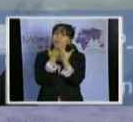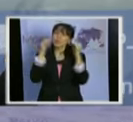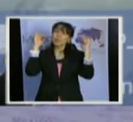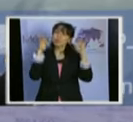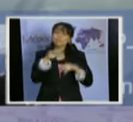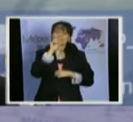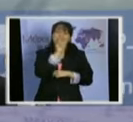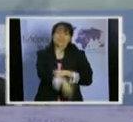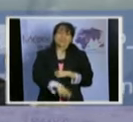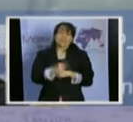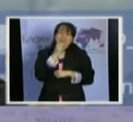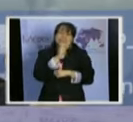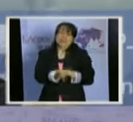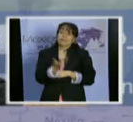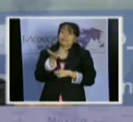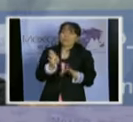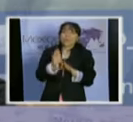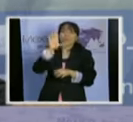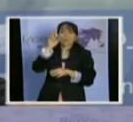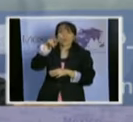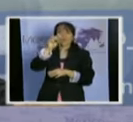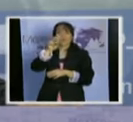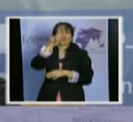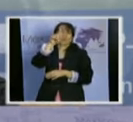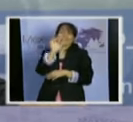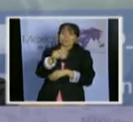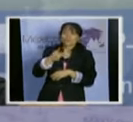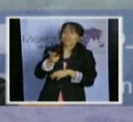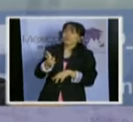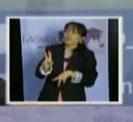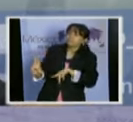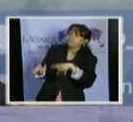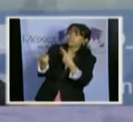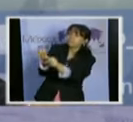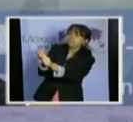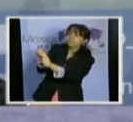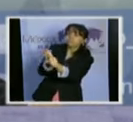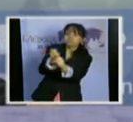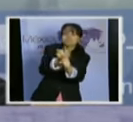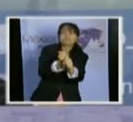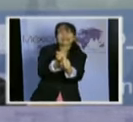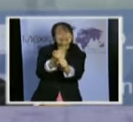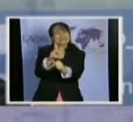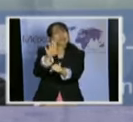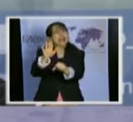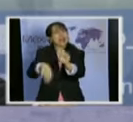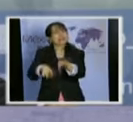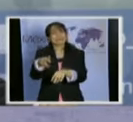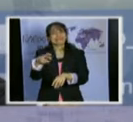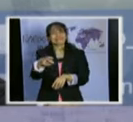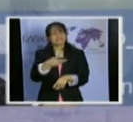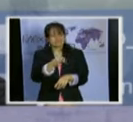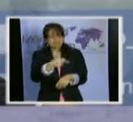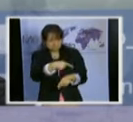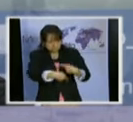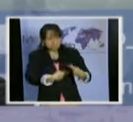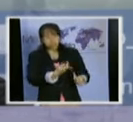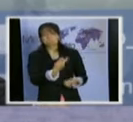veces está medio desgastado, por no decir desprestigiado, porque a veces no se cree en el valor de la